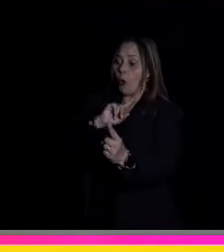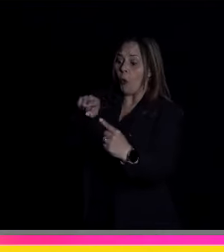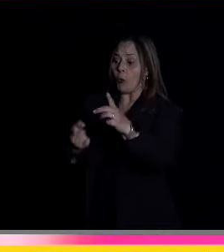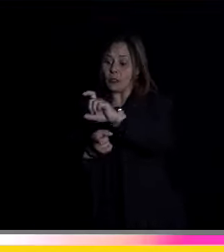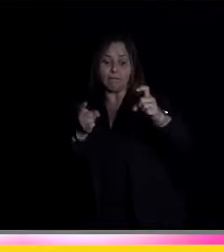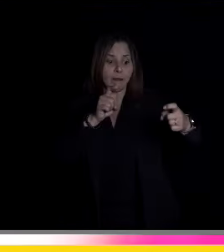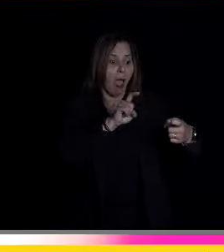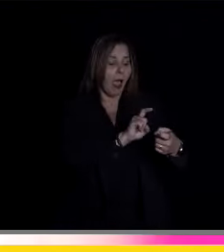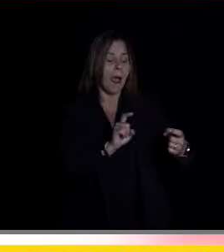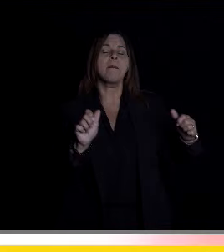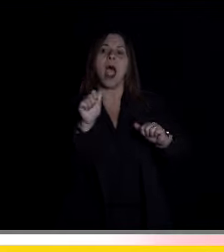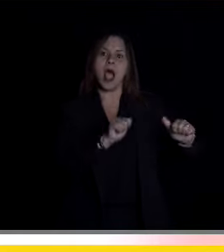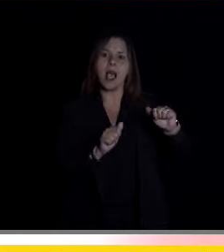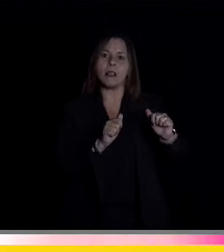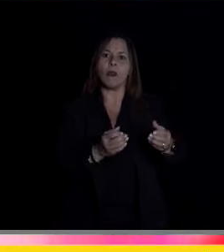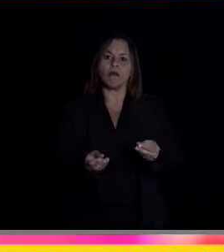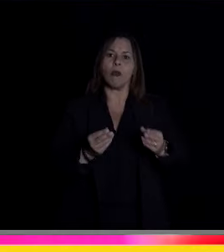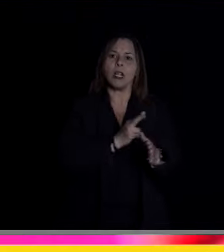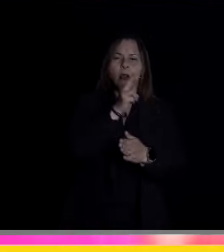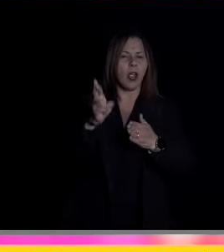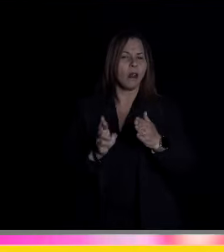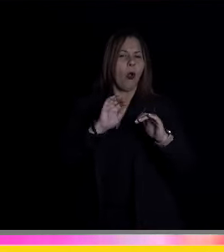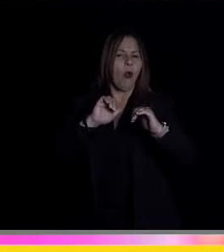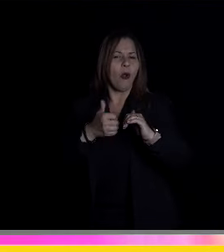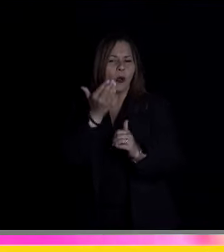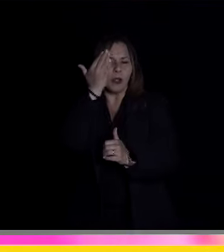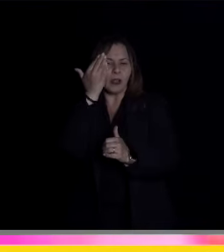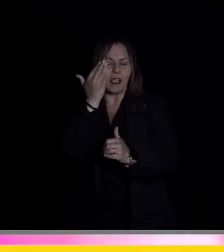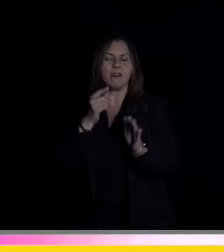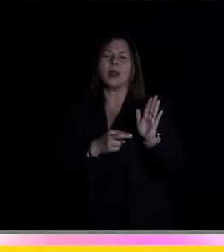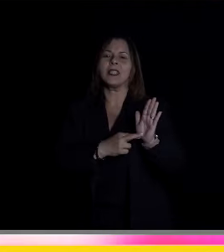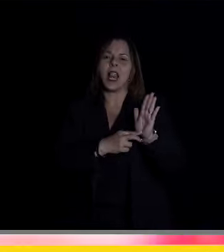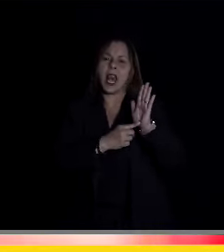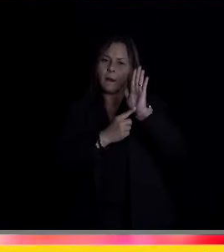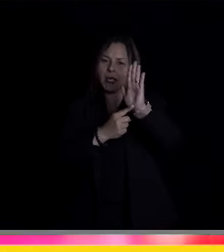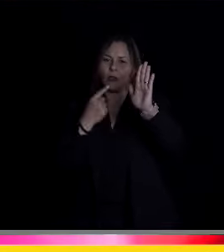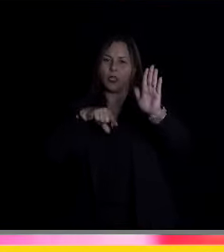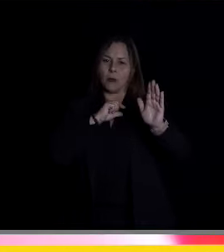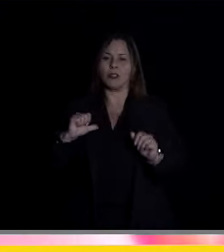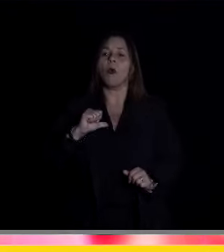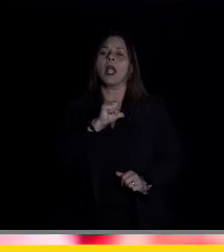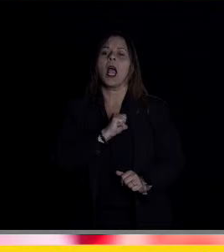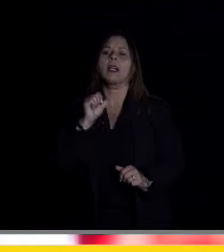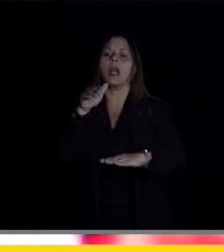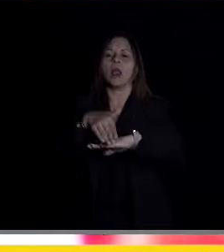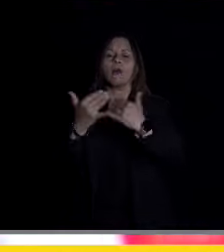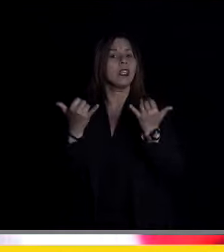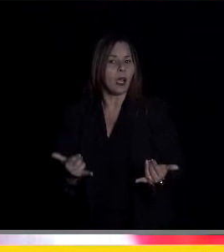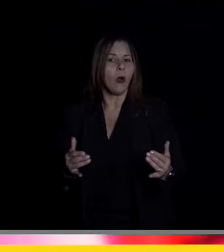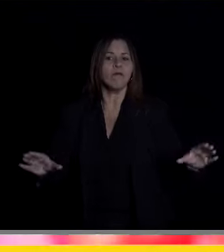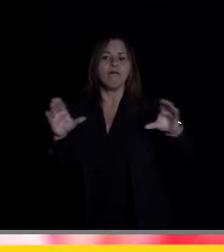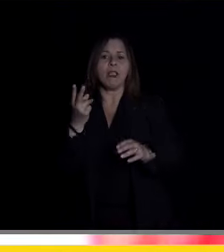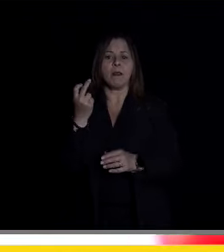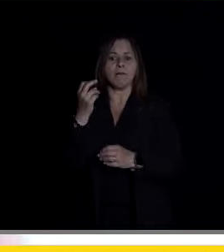traduce en acción, arroja los resultados como los que conoceremos durante la presentación de nuestro alcalde en la noche de hoy. Hace